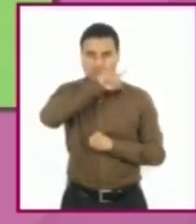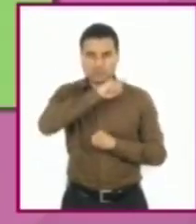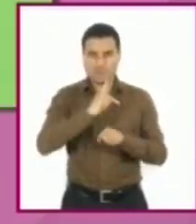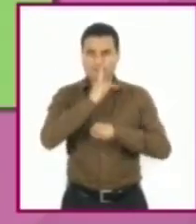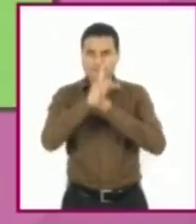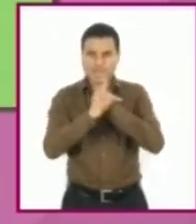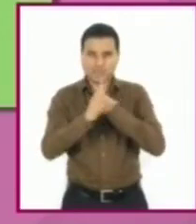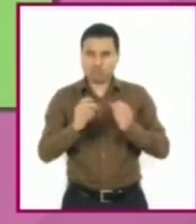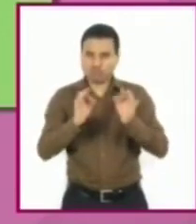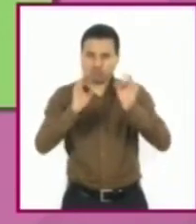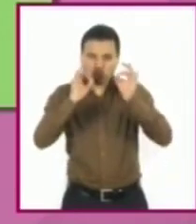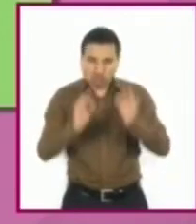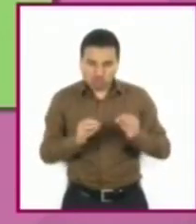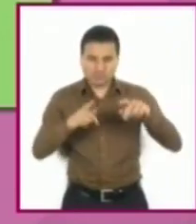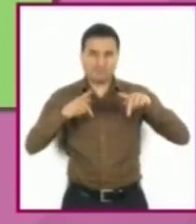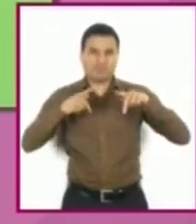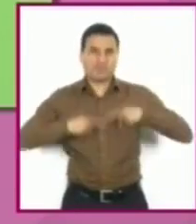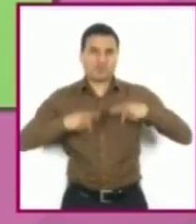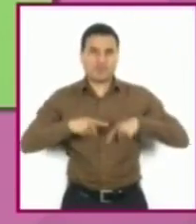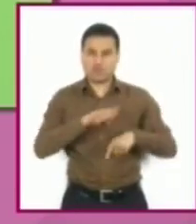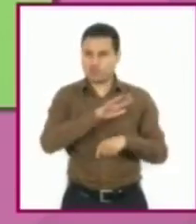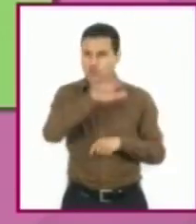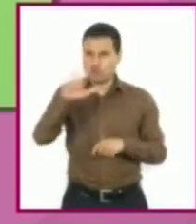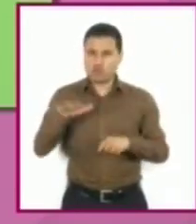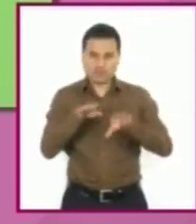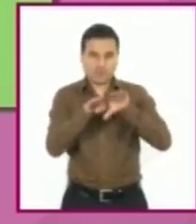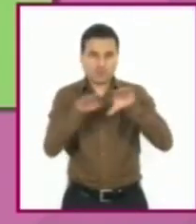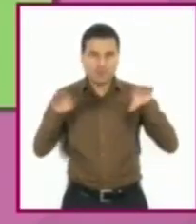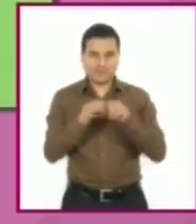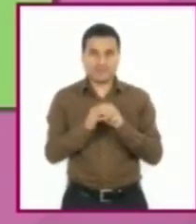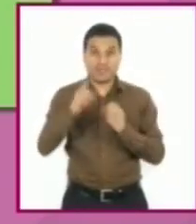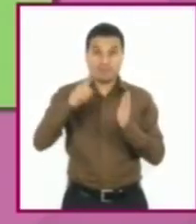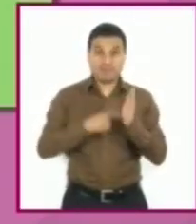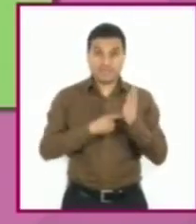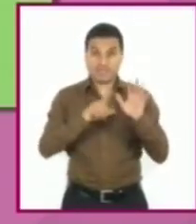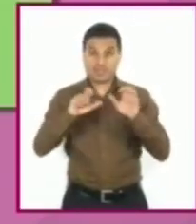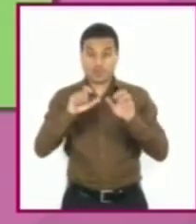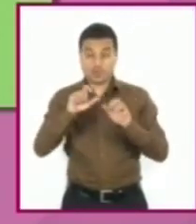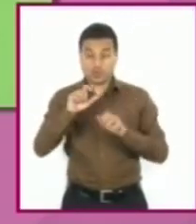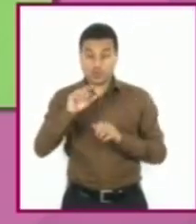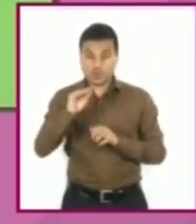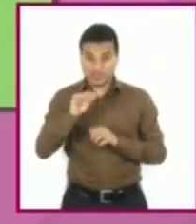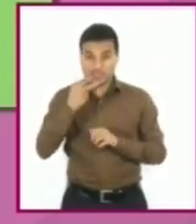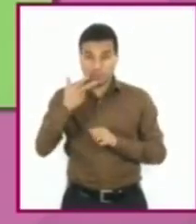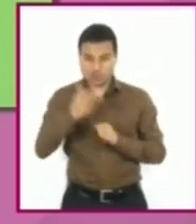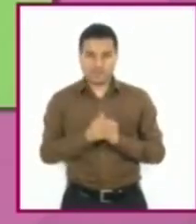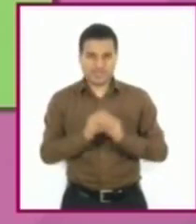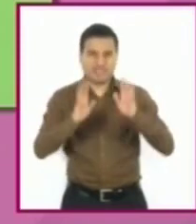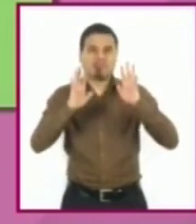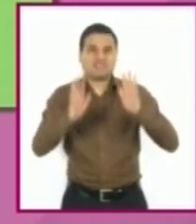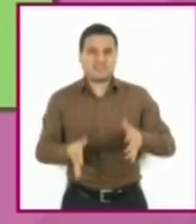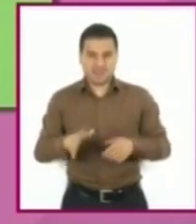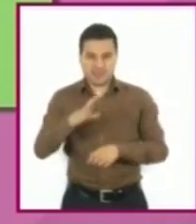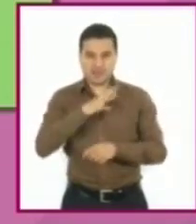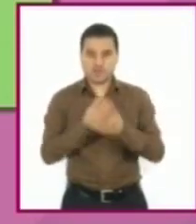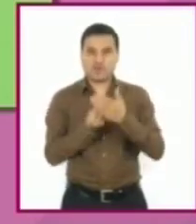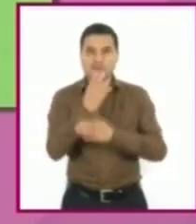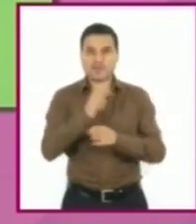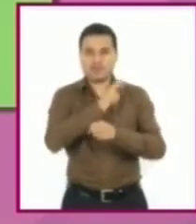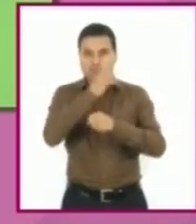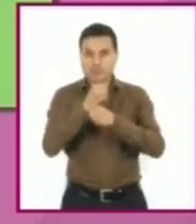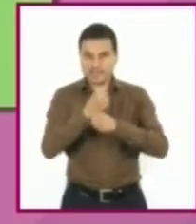en donde todos los ciudadanos fueran iguales. En 1798 se formó la República Helvética